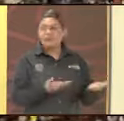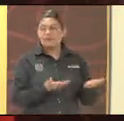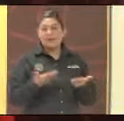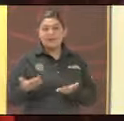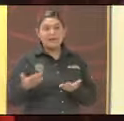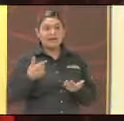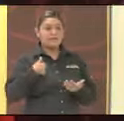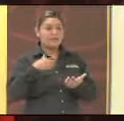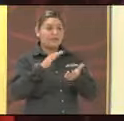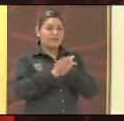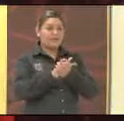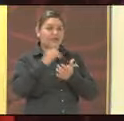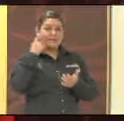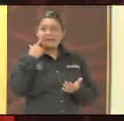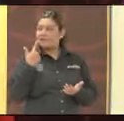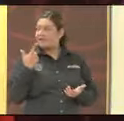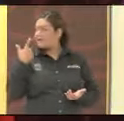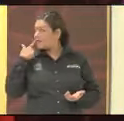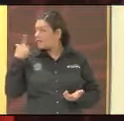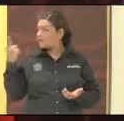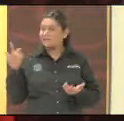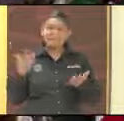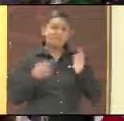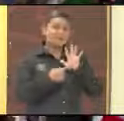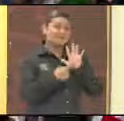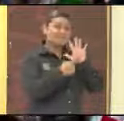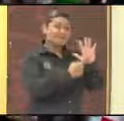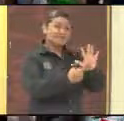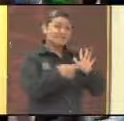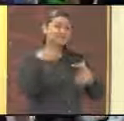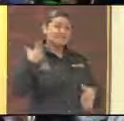para que les platique. Miren nada más,